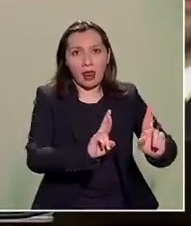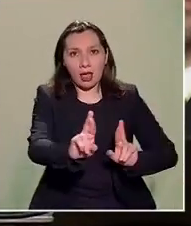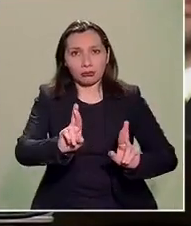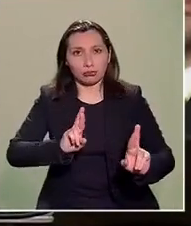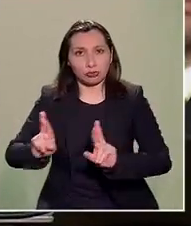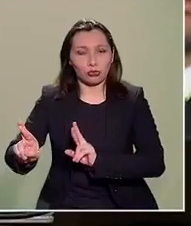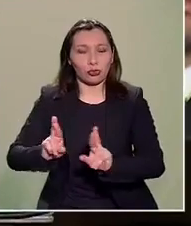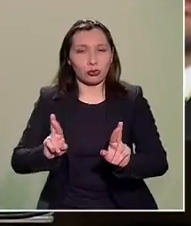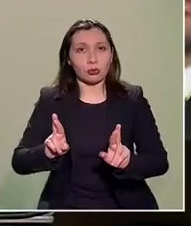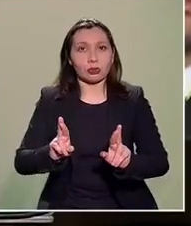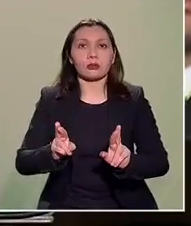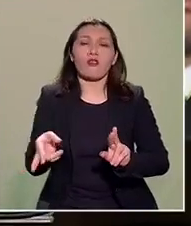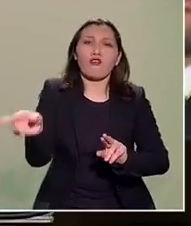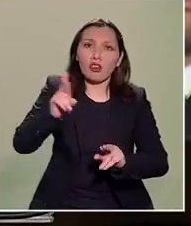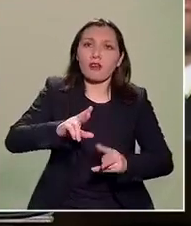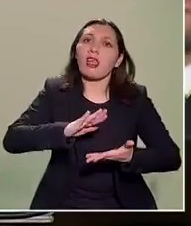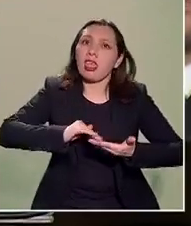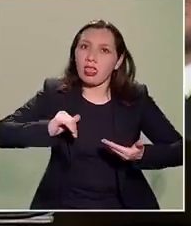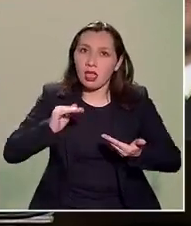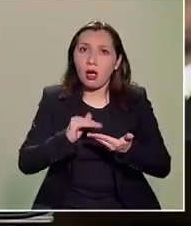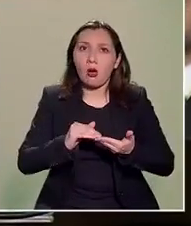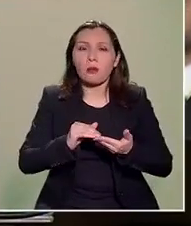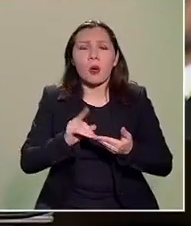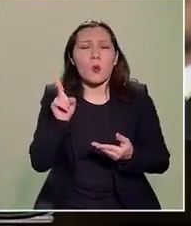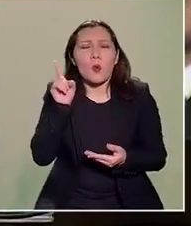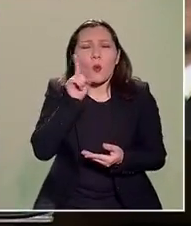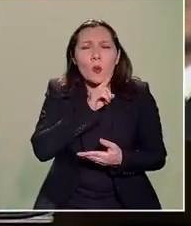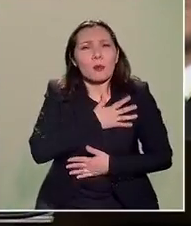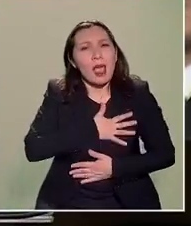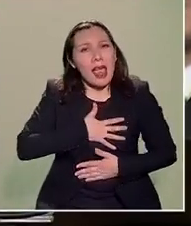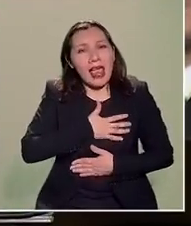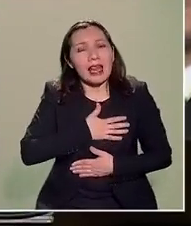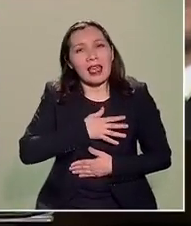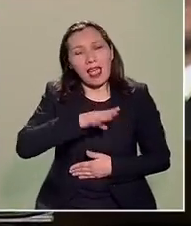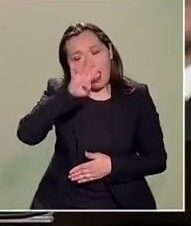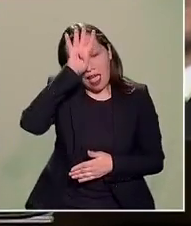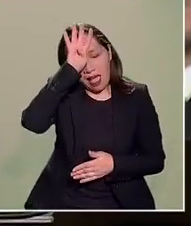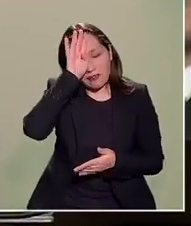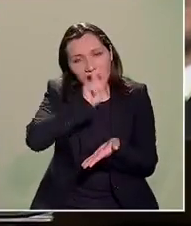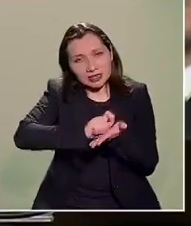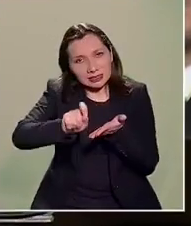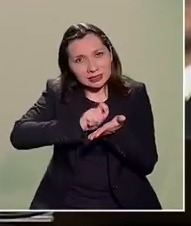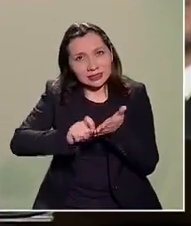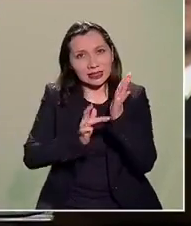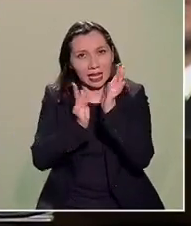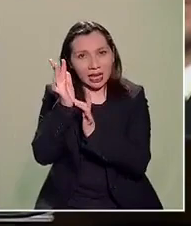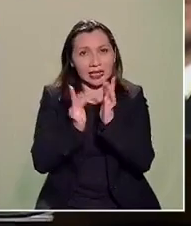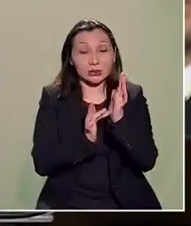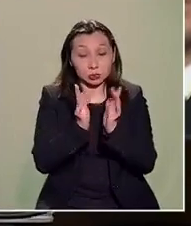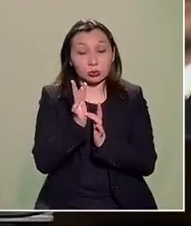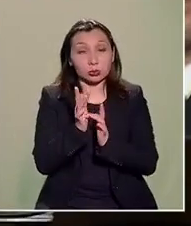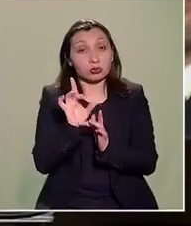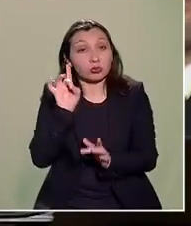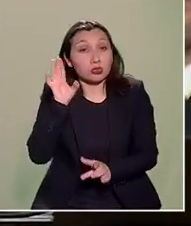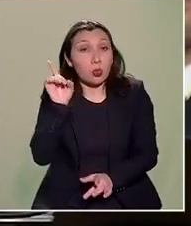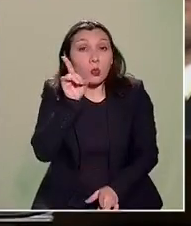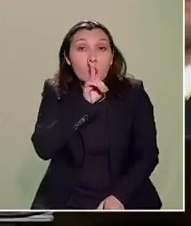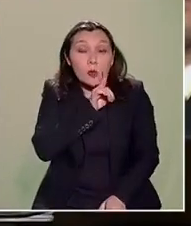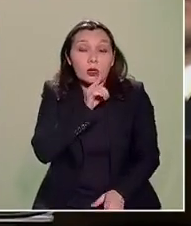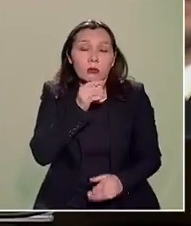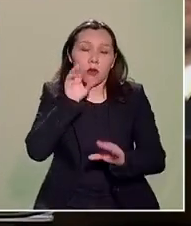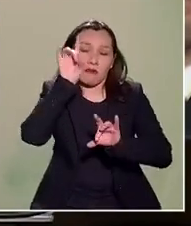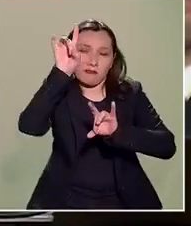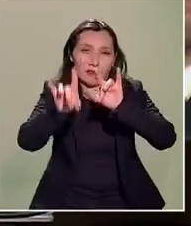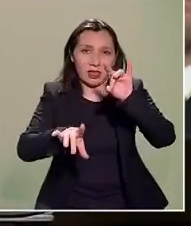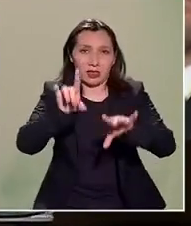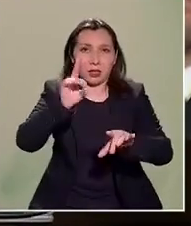la reconciliación es el deseo final del evangelio de jesucristo sólo me resta decir una bendición